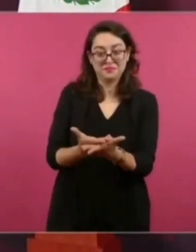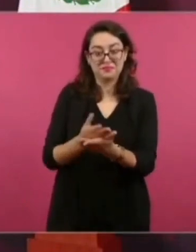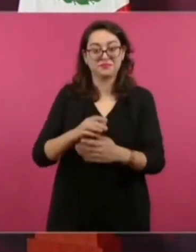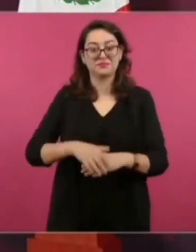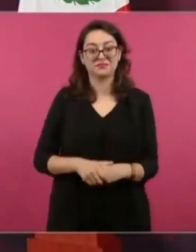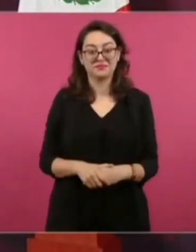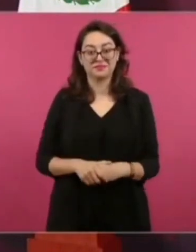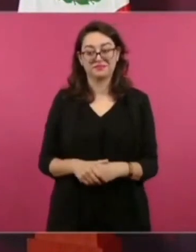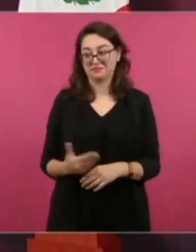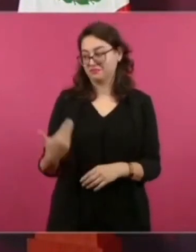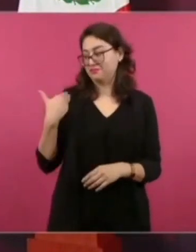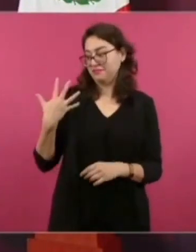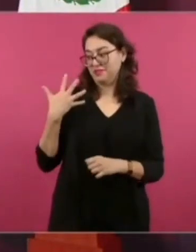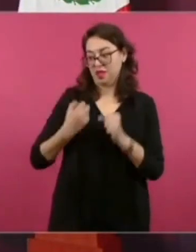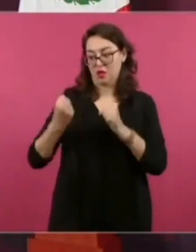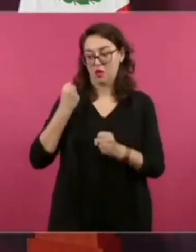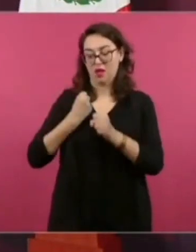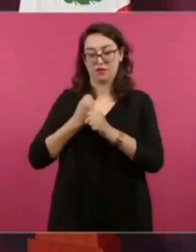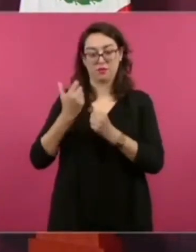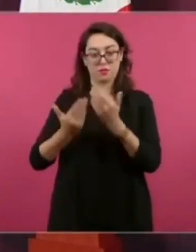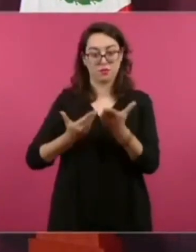al inicio del gobierno.